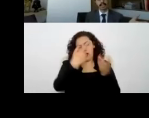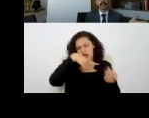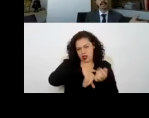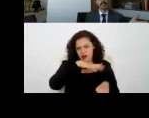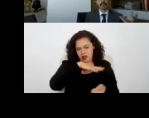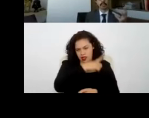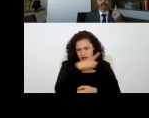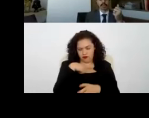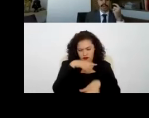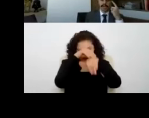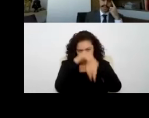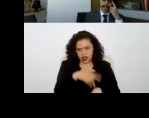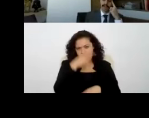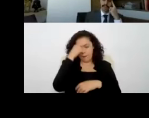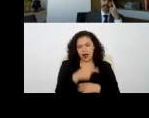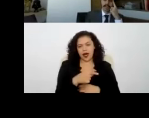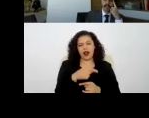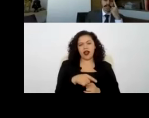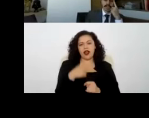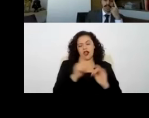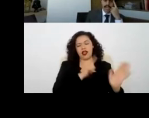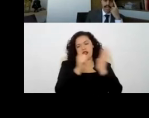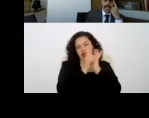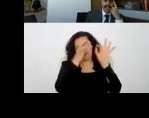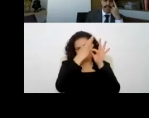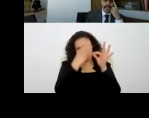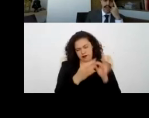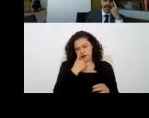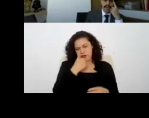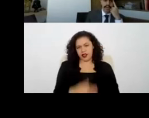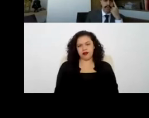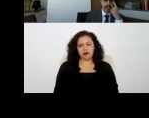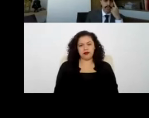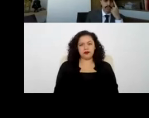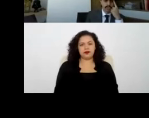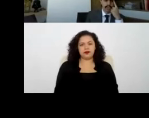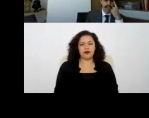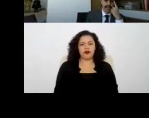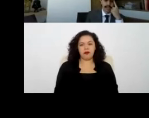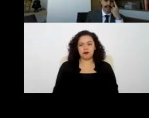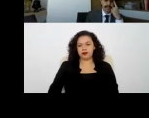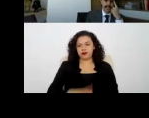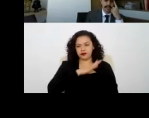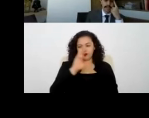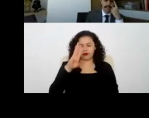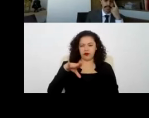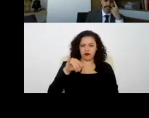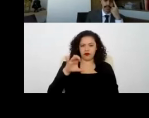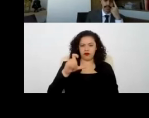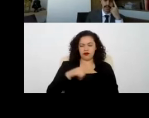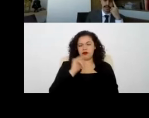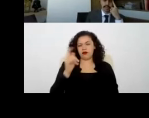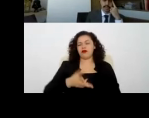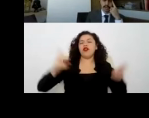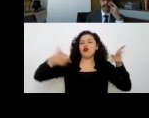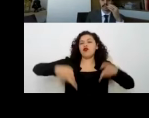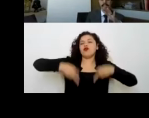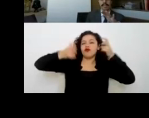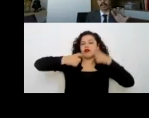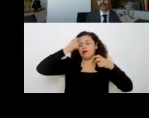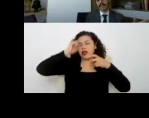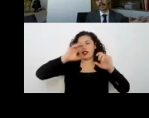seguir para cumplir con la ley antilavado. Este manual no se sube al sistema de prevención de lavado, es un